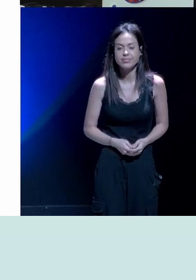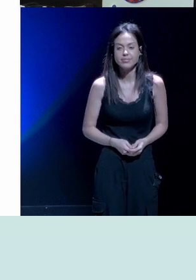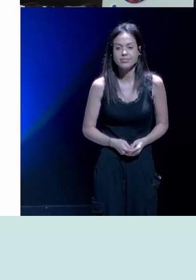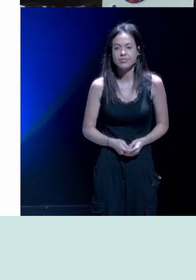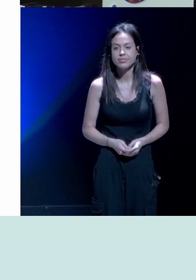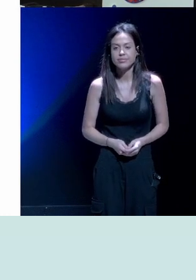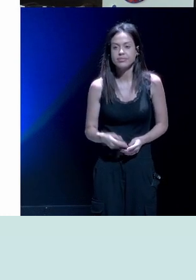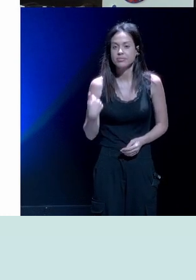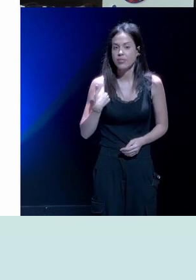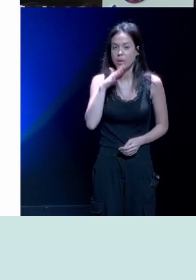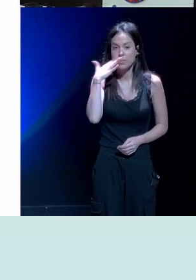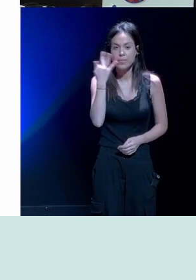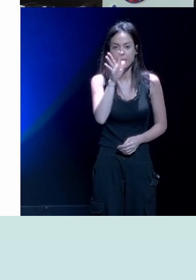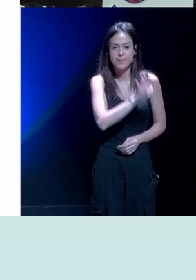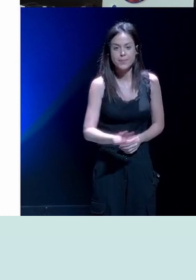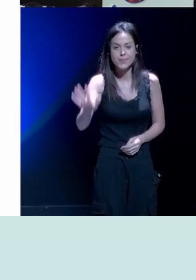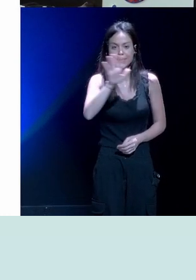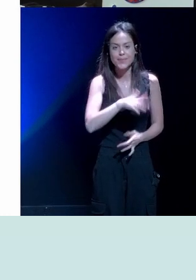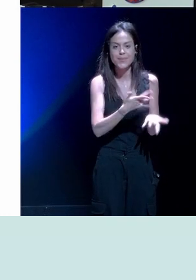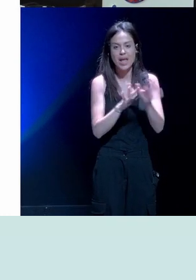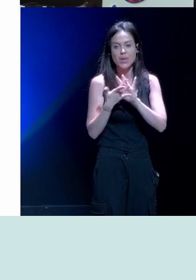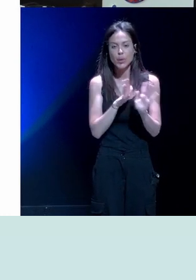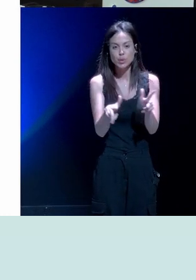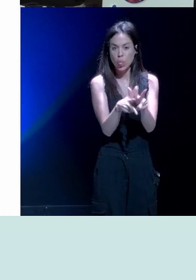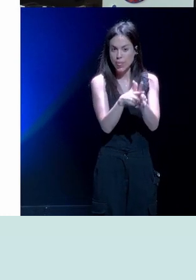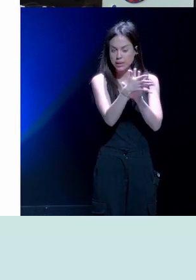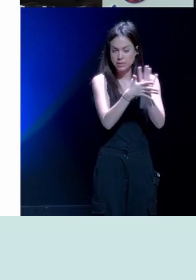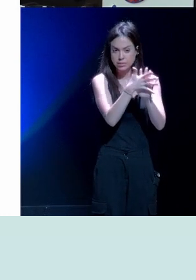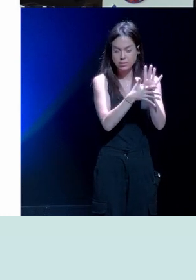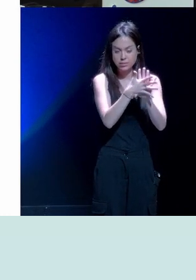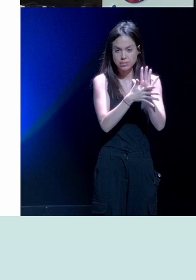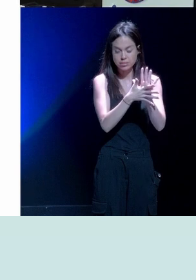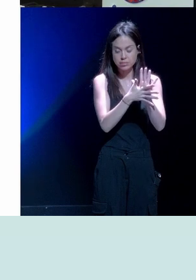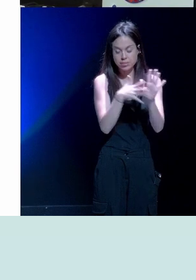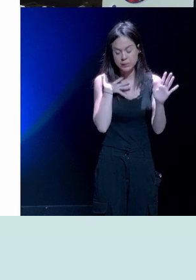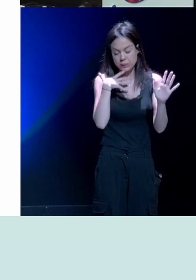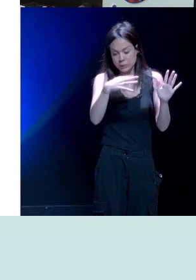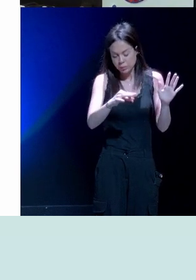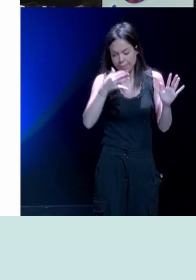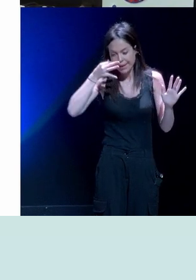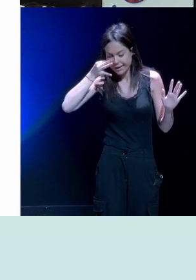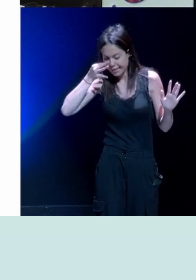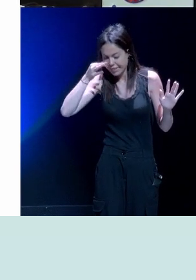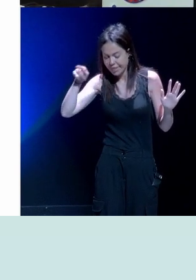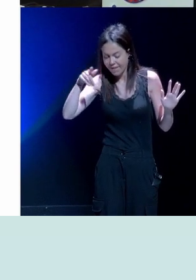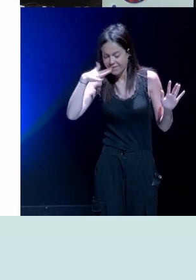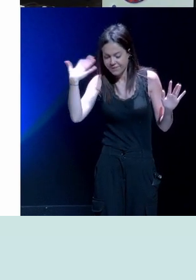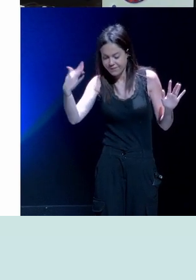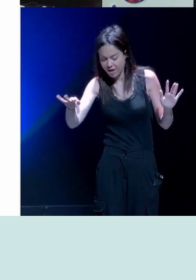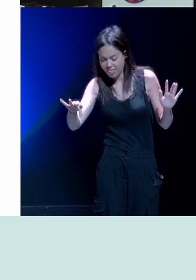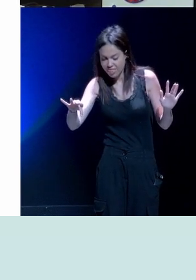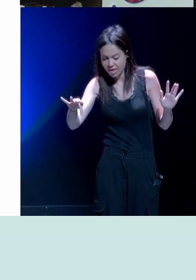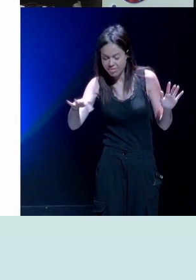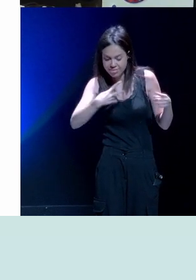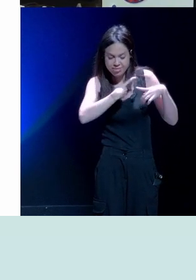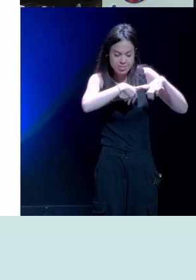Cuando hablo en Francia de vínculos sociales, igual la realidad allí no es la misma que luego me voy a